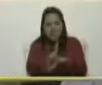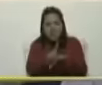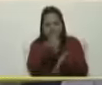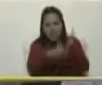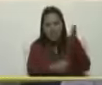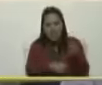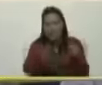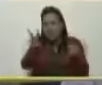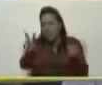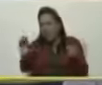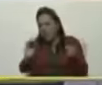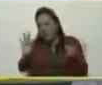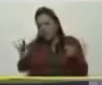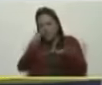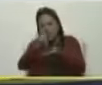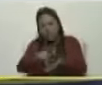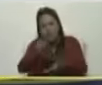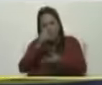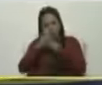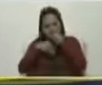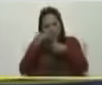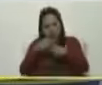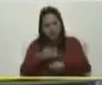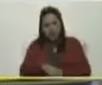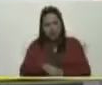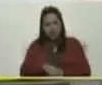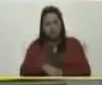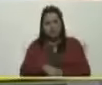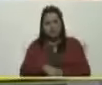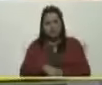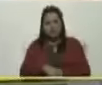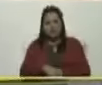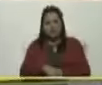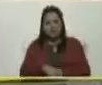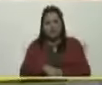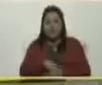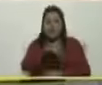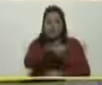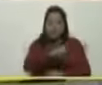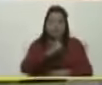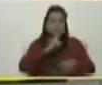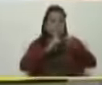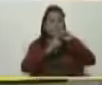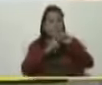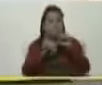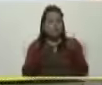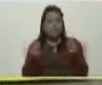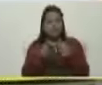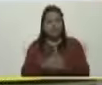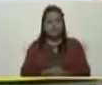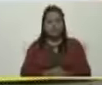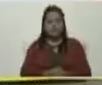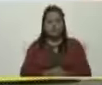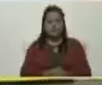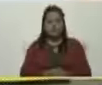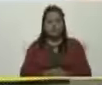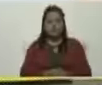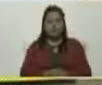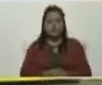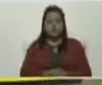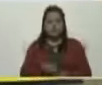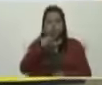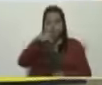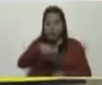con un pequeño pastoreo, y eso es bastante, presidente. Hoy la agricultura se tiene que tomar